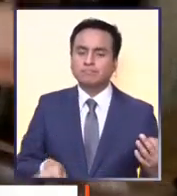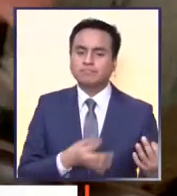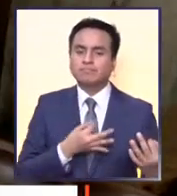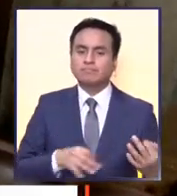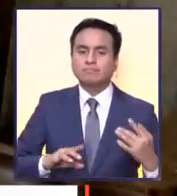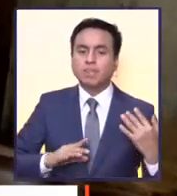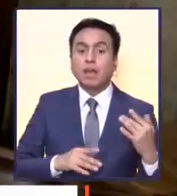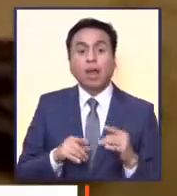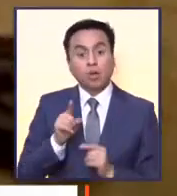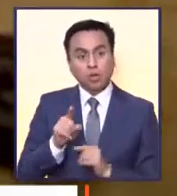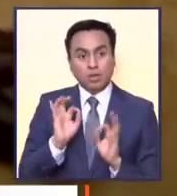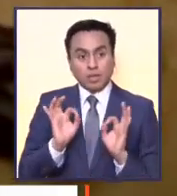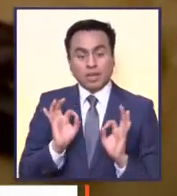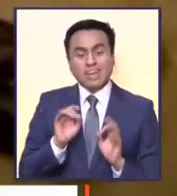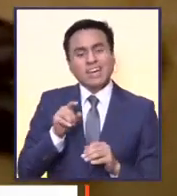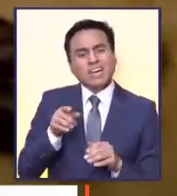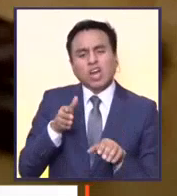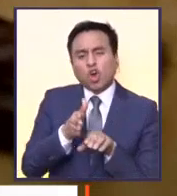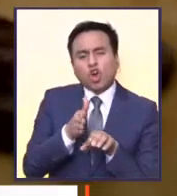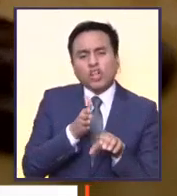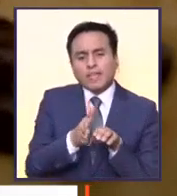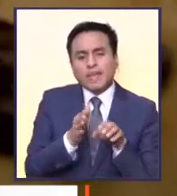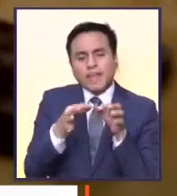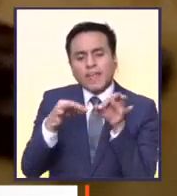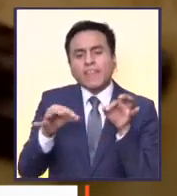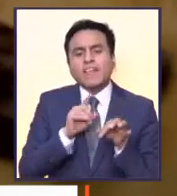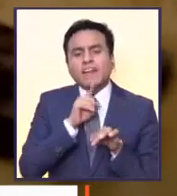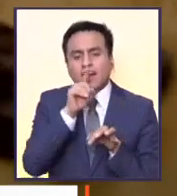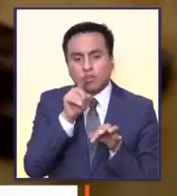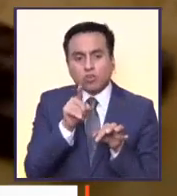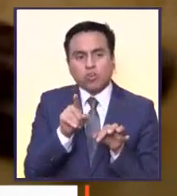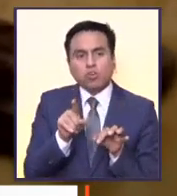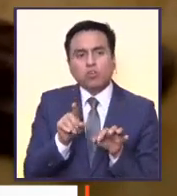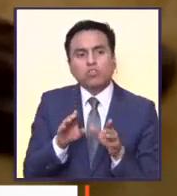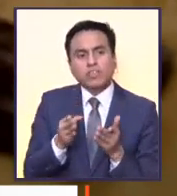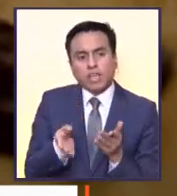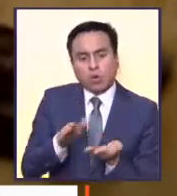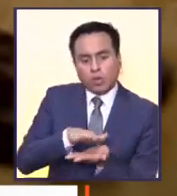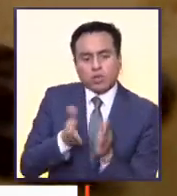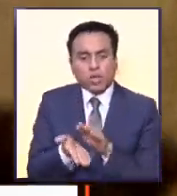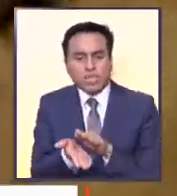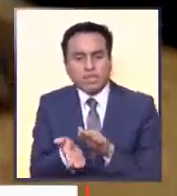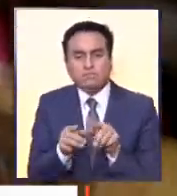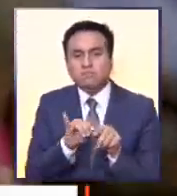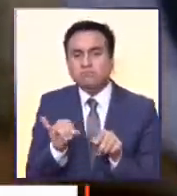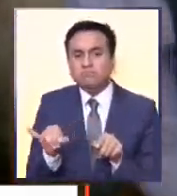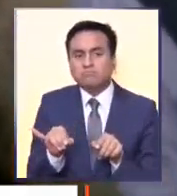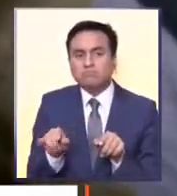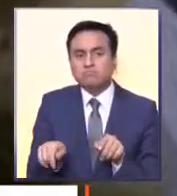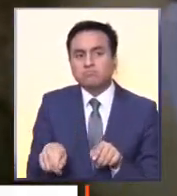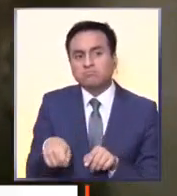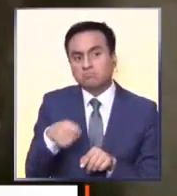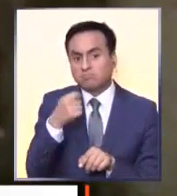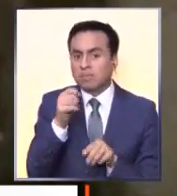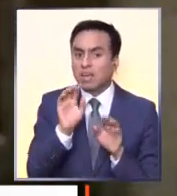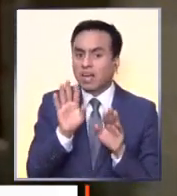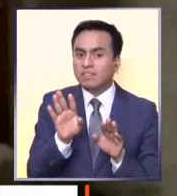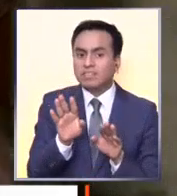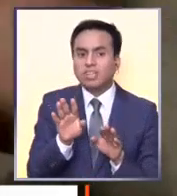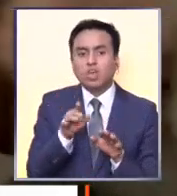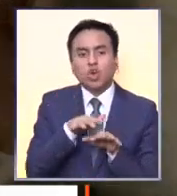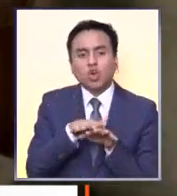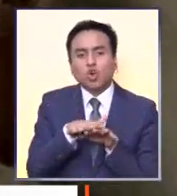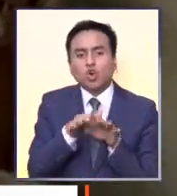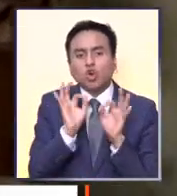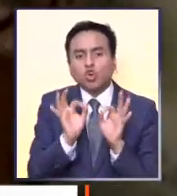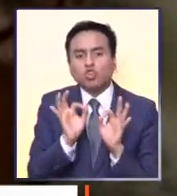Una de las gracias de este corte es que es más delgado y se cocina vuelta y vuelta y queda así de jugoso y